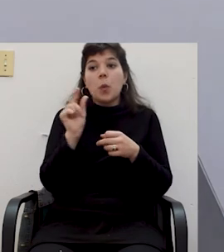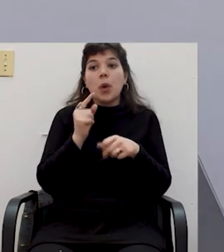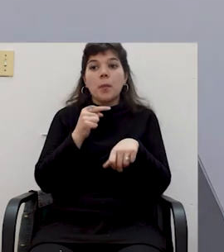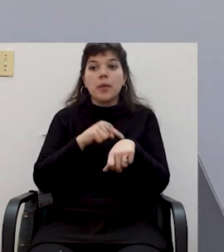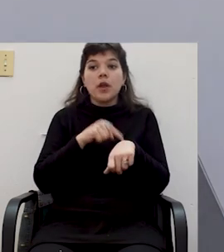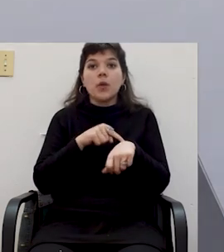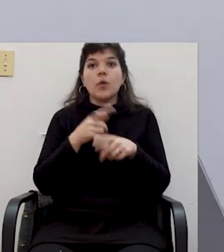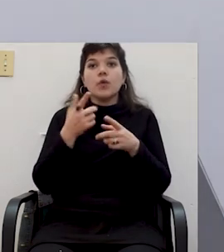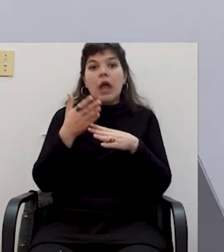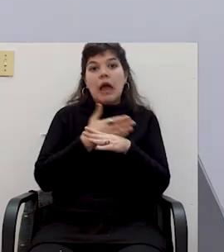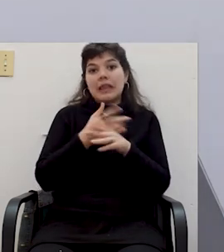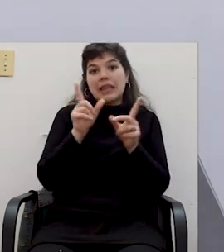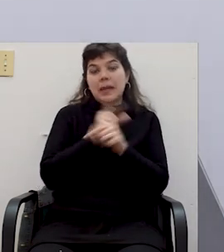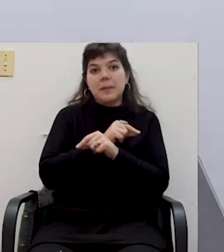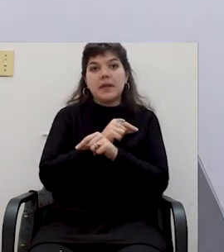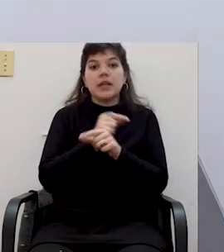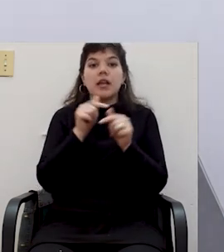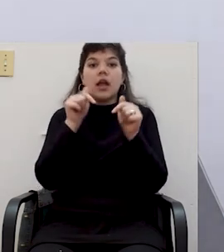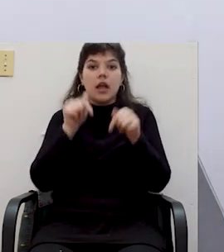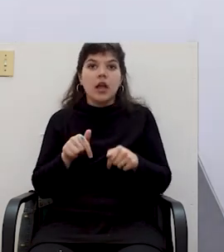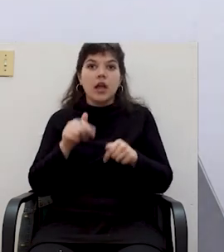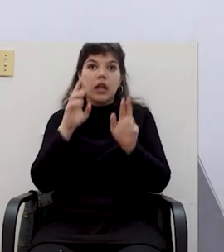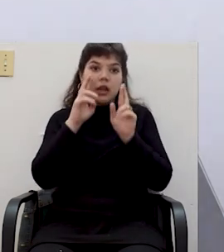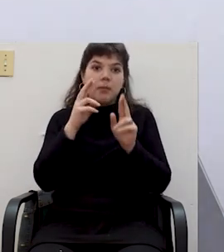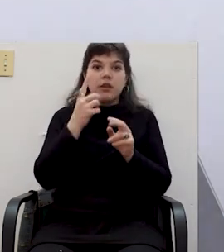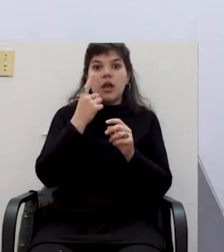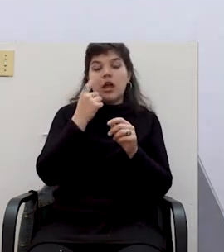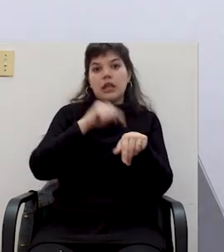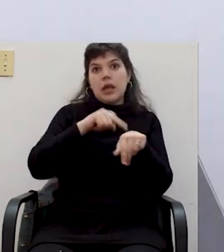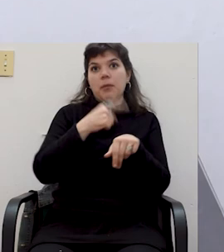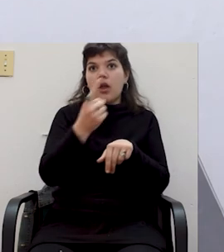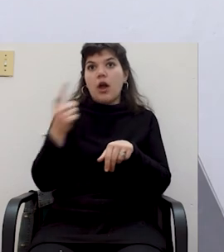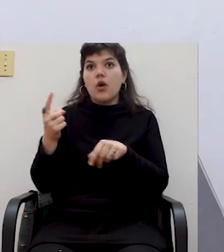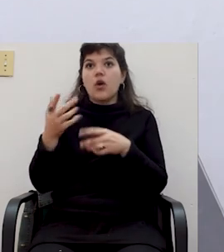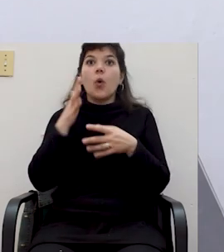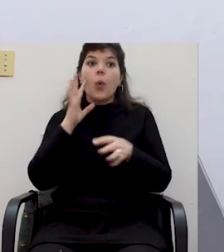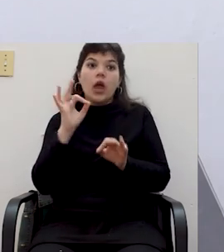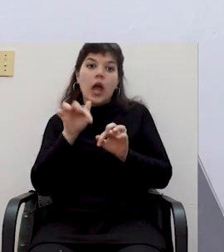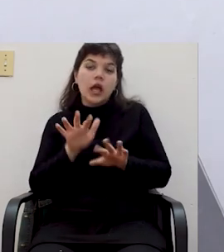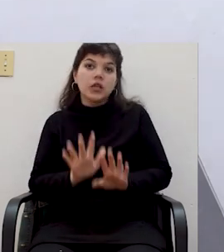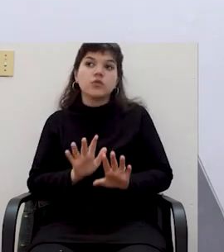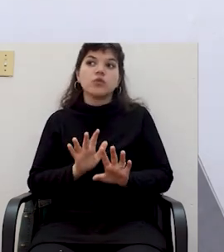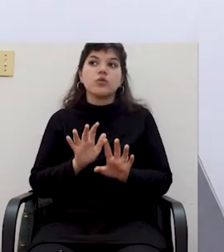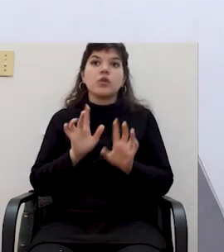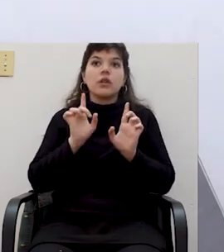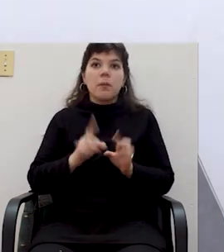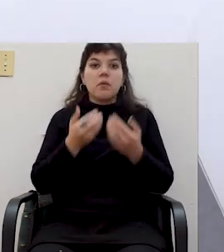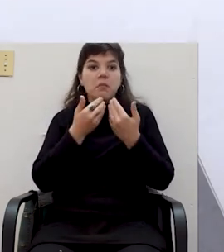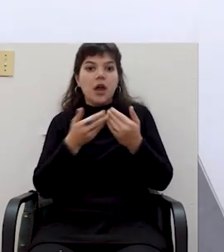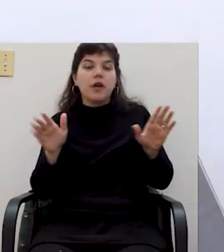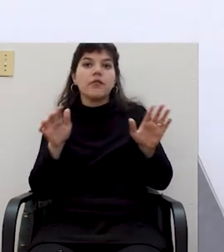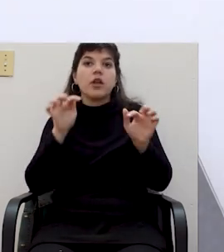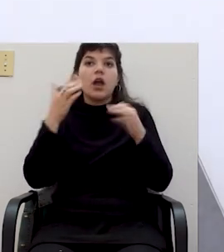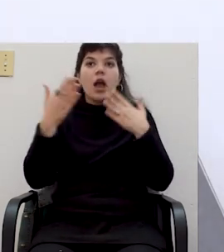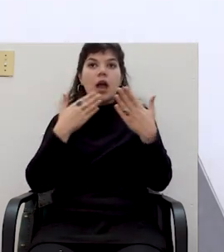antes de cerrar, la idea también por respetar los tiempos que nos pusimos, así que con ese cuidado, habilitar también el